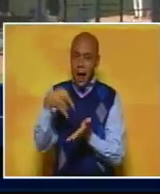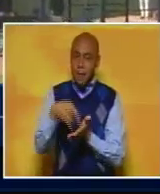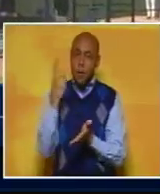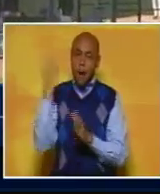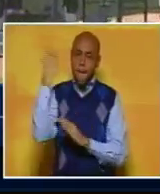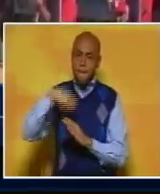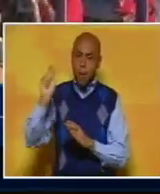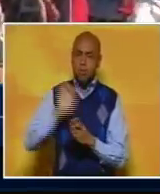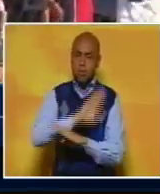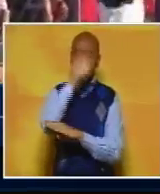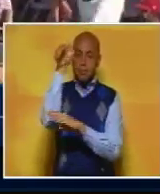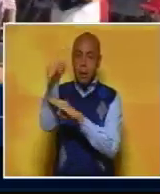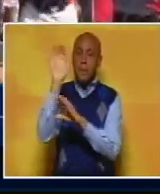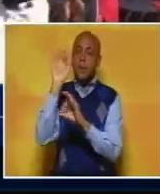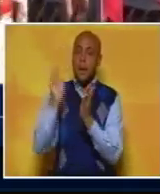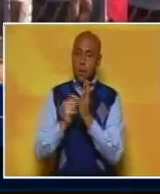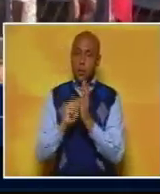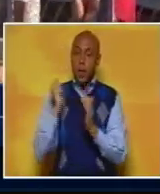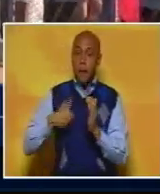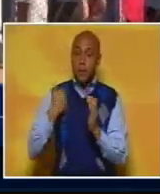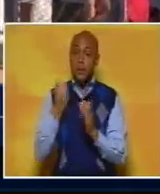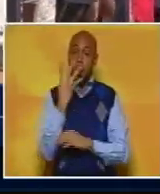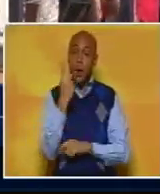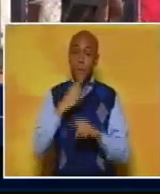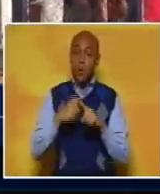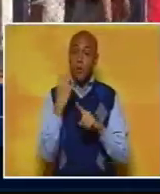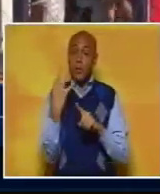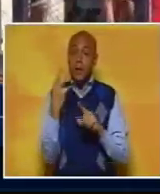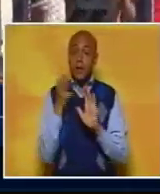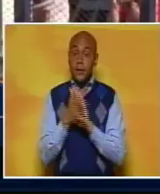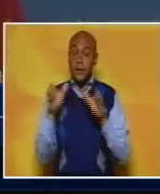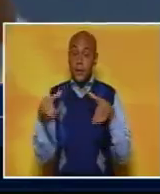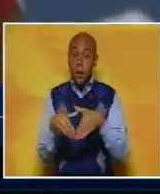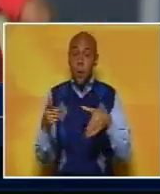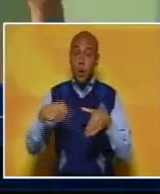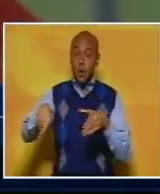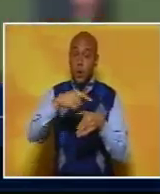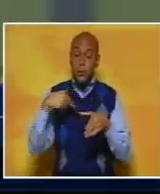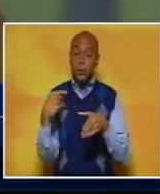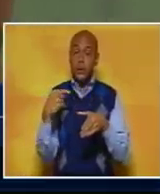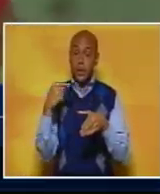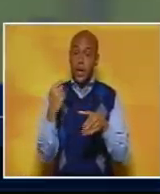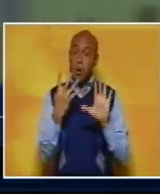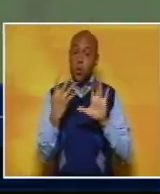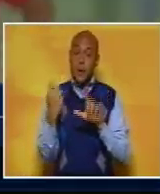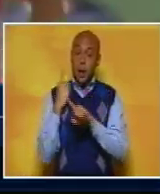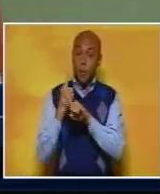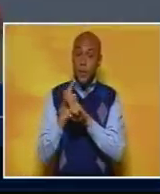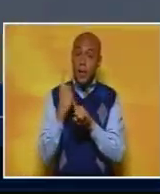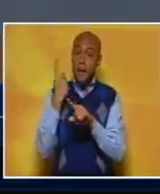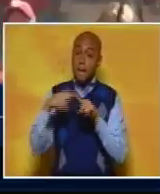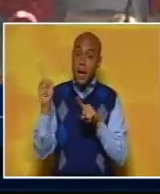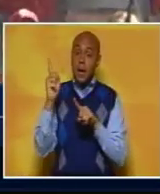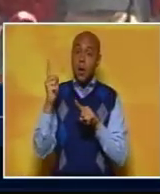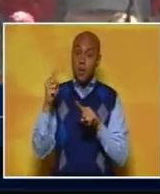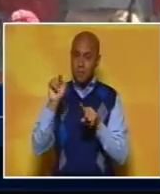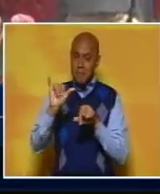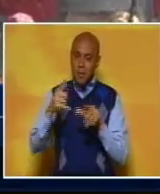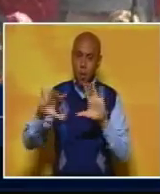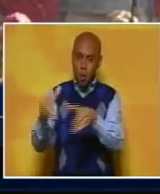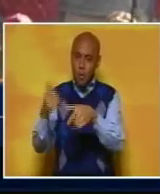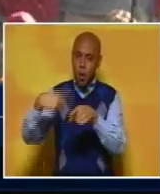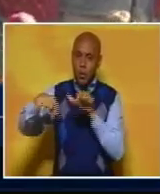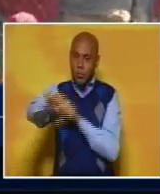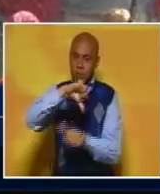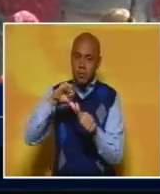jardín izquierdo para darle la ventaja 4 carreras por 3 a Cardenales de San Luis en el 9º inning. Sin embargo, Houston remontó en el mismo episodio a